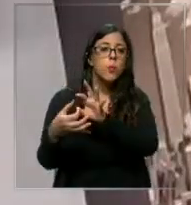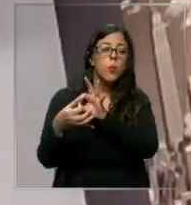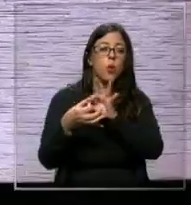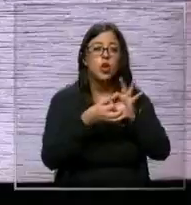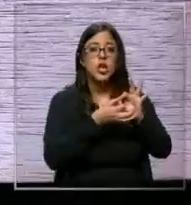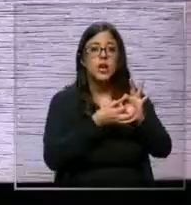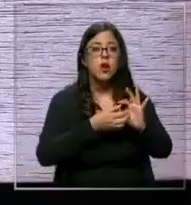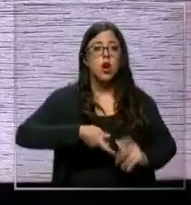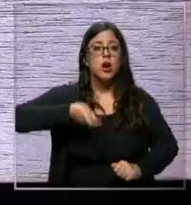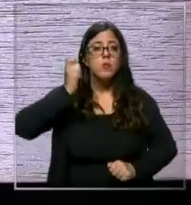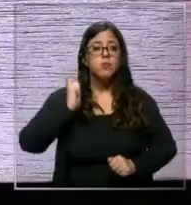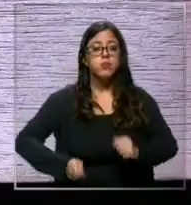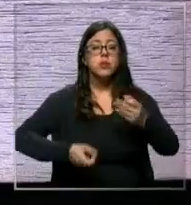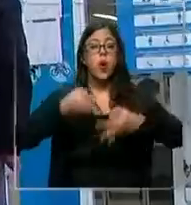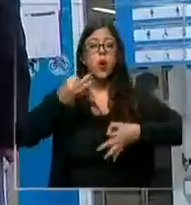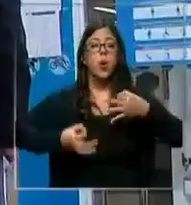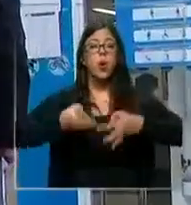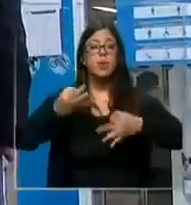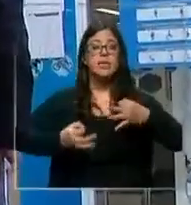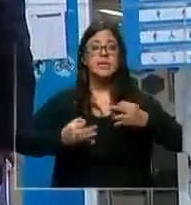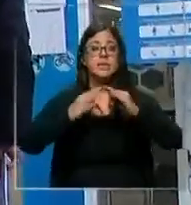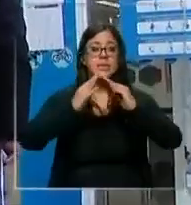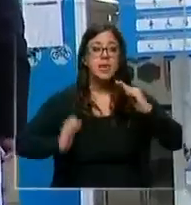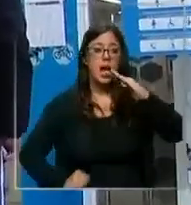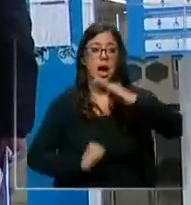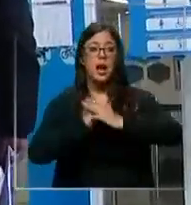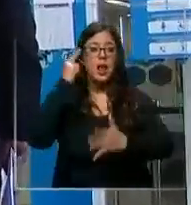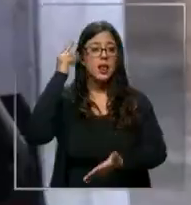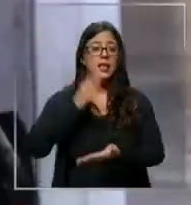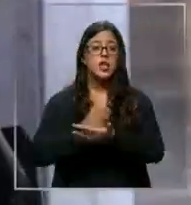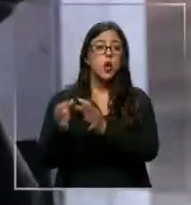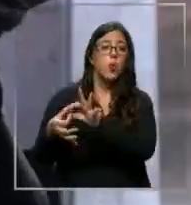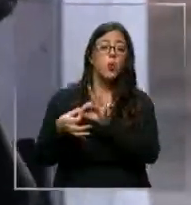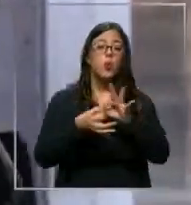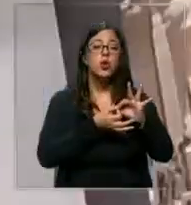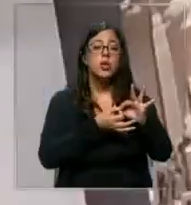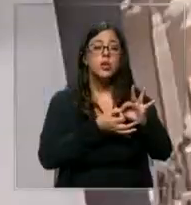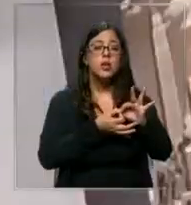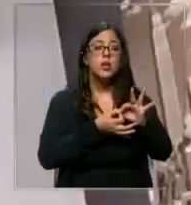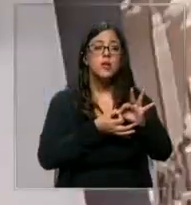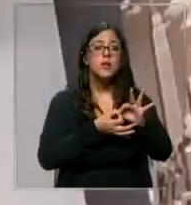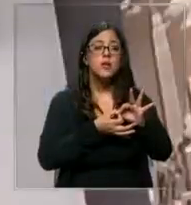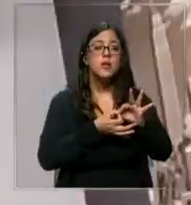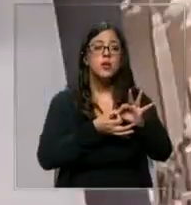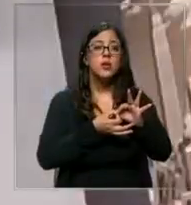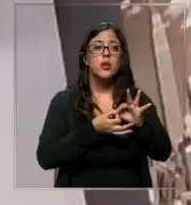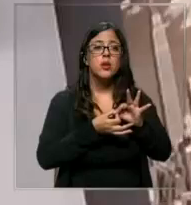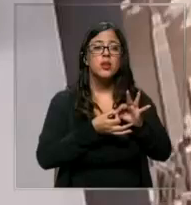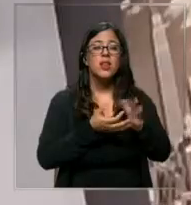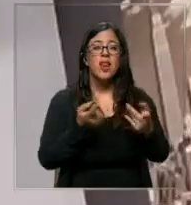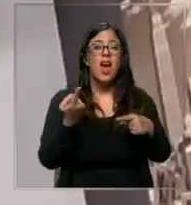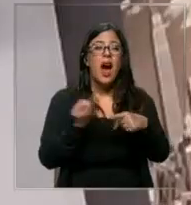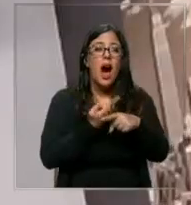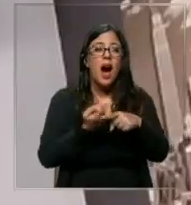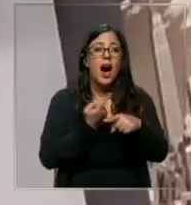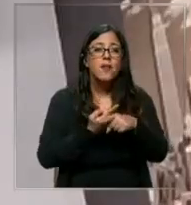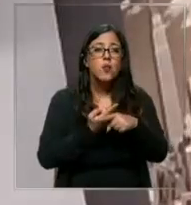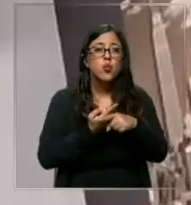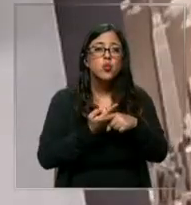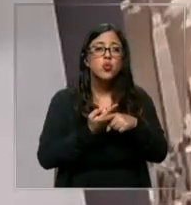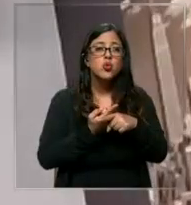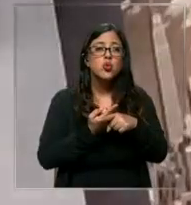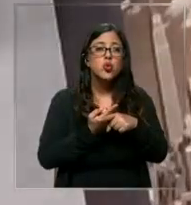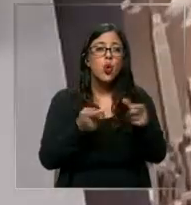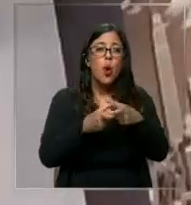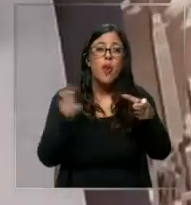consecuencia de las sentencias judiciales de la Corte Suprema todas estas decisiones han sido motivadas por un abuso en cierta forma de la aseguradoras